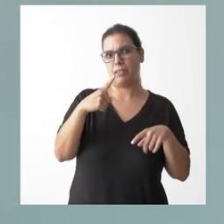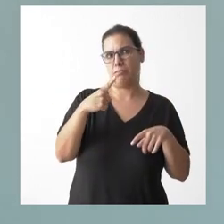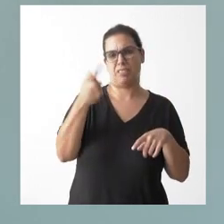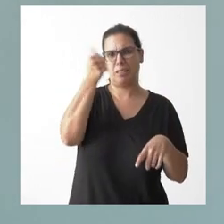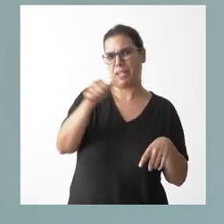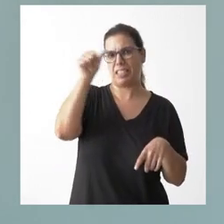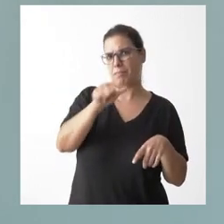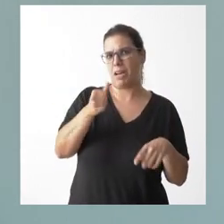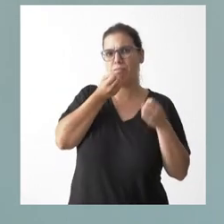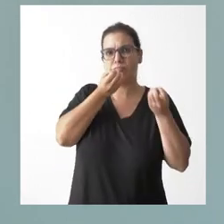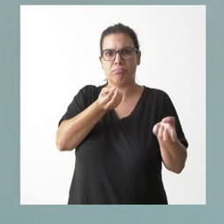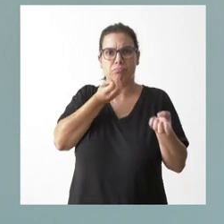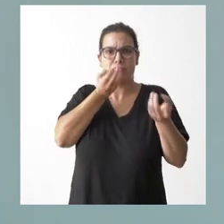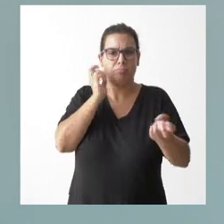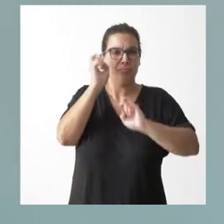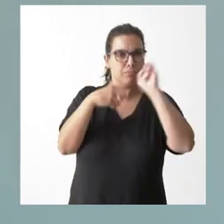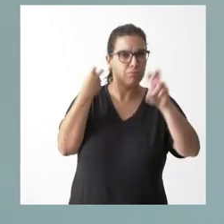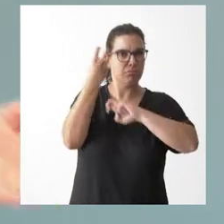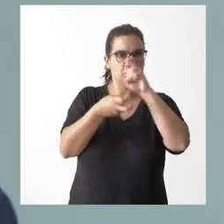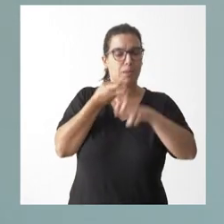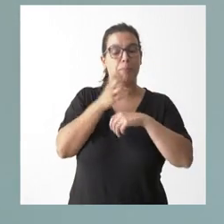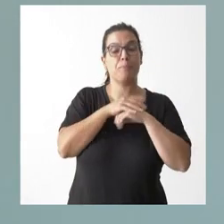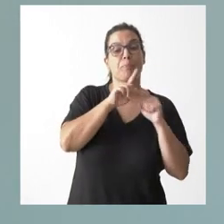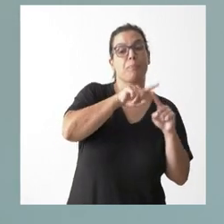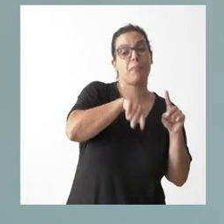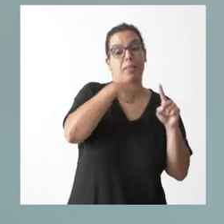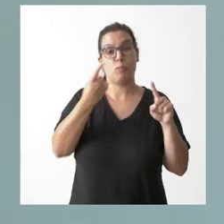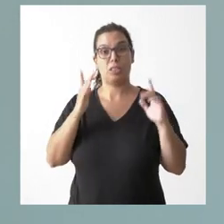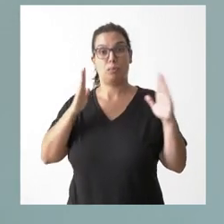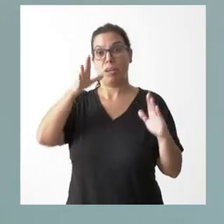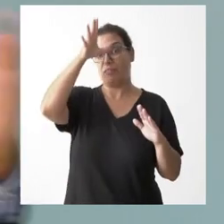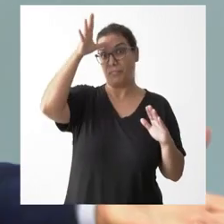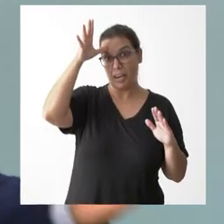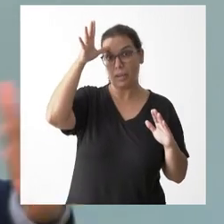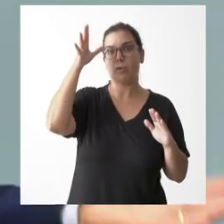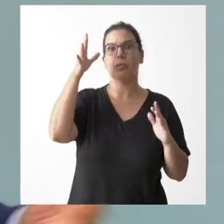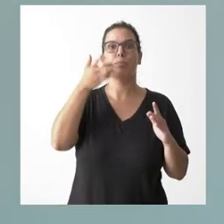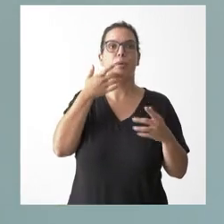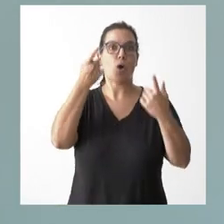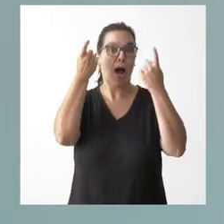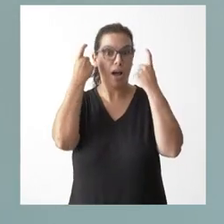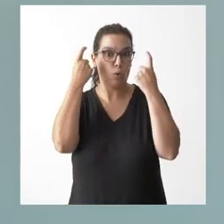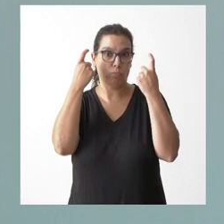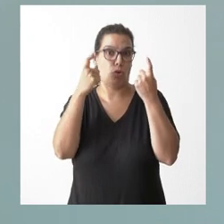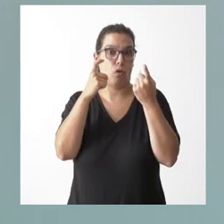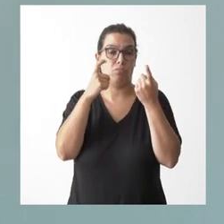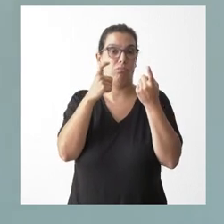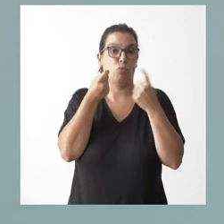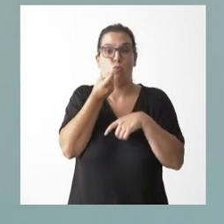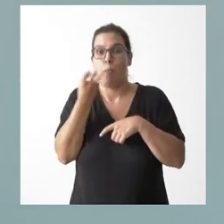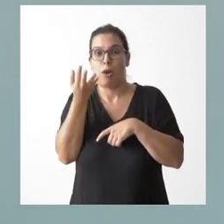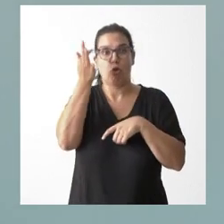esta información. Durante los meses de verano, lógicamente, el número de alumnos no iba variando porque el